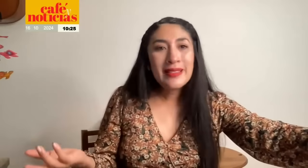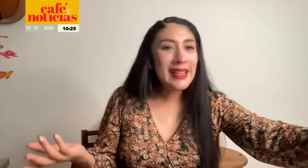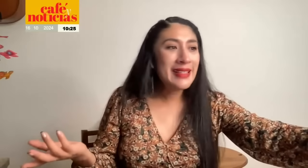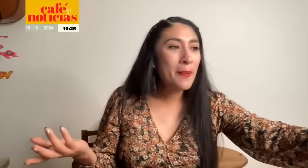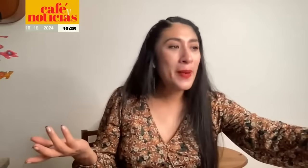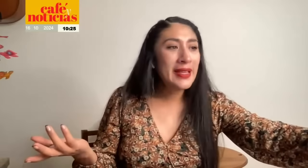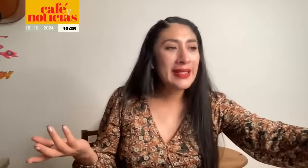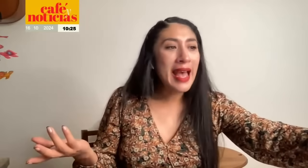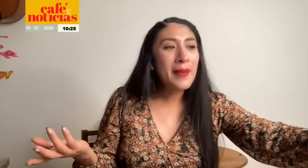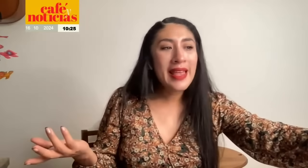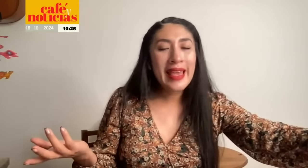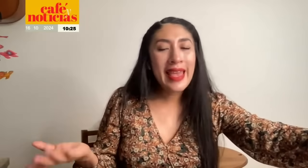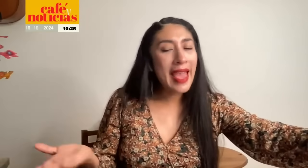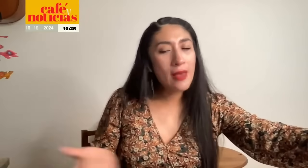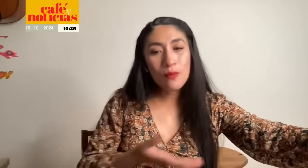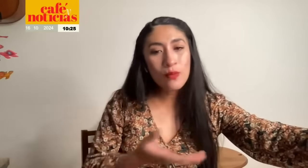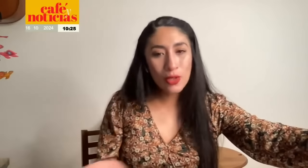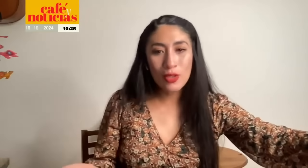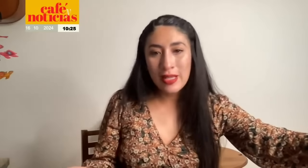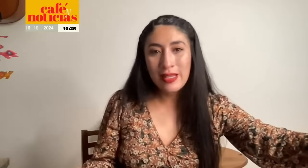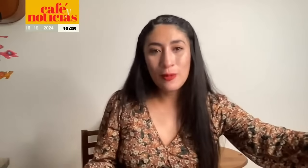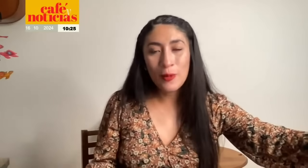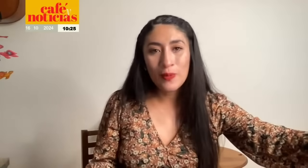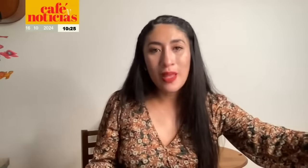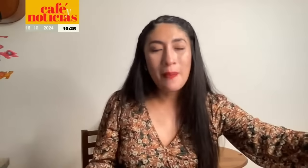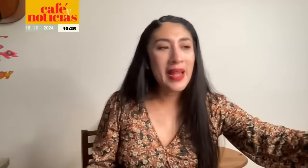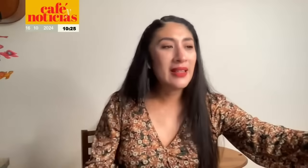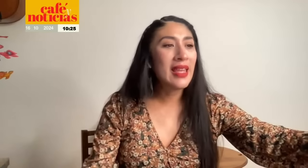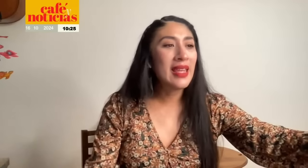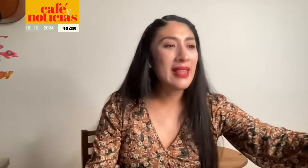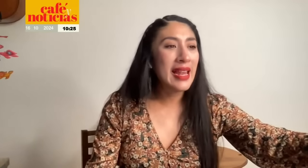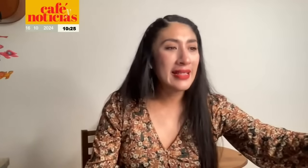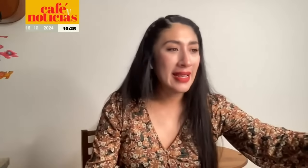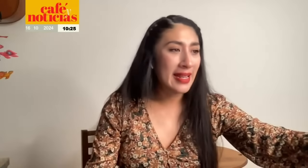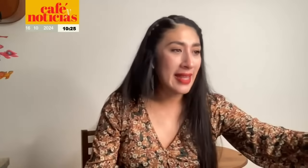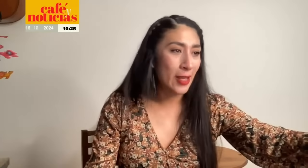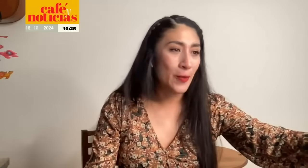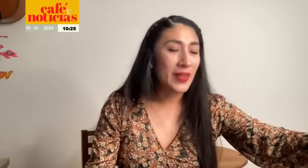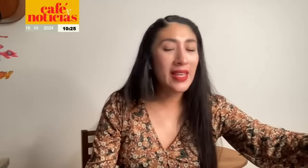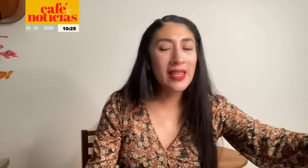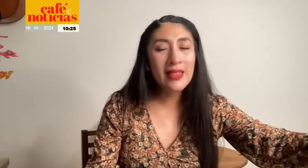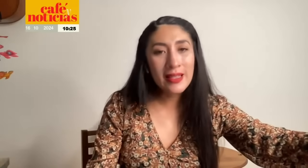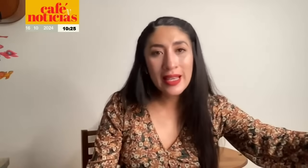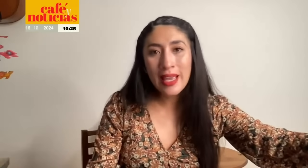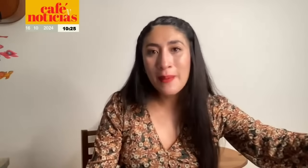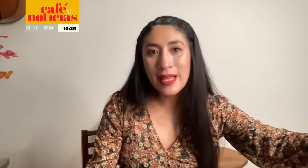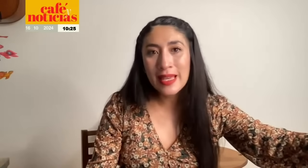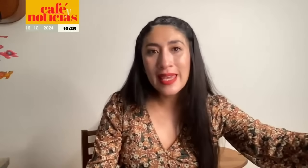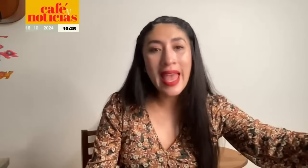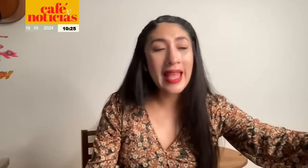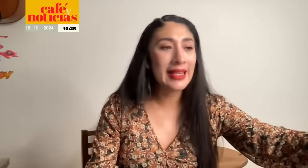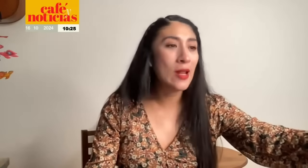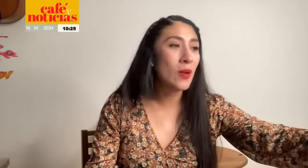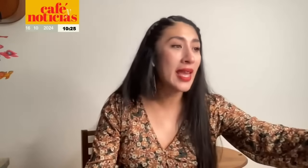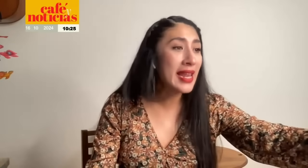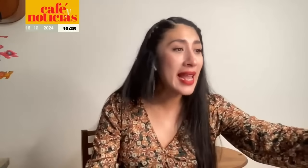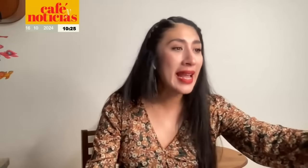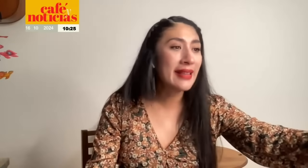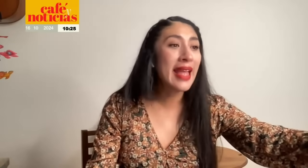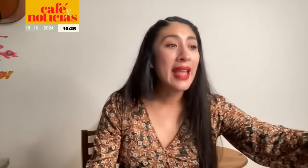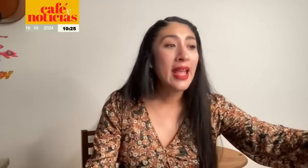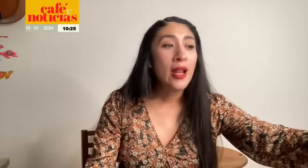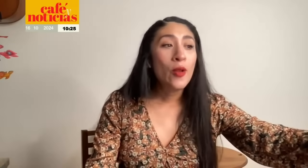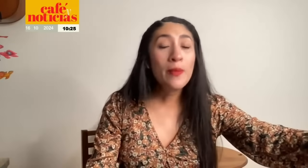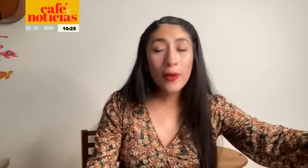la presidenta, pues, habla de que hay mucho cinismo de parte del exsecretario. Y dice que más allá de lo que hay